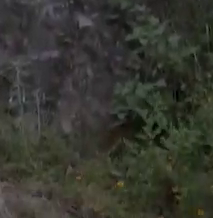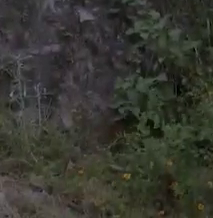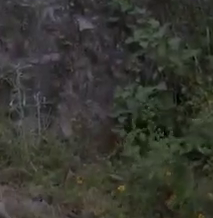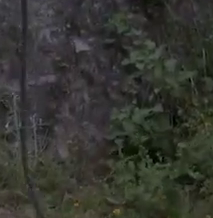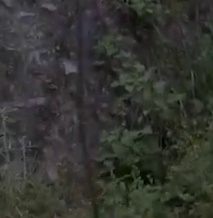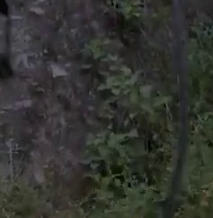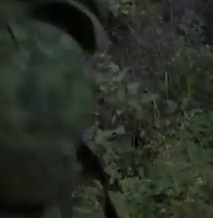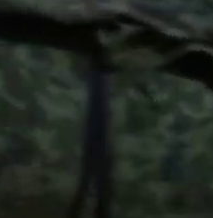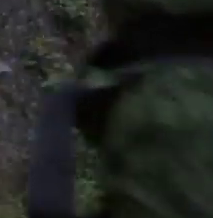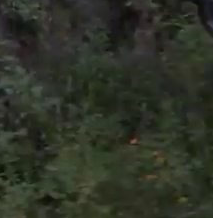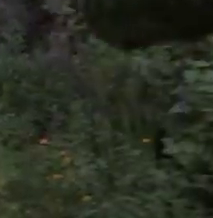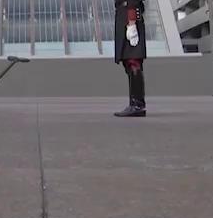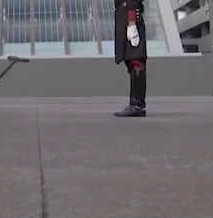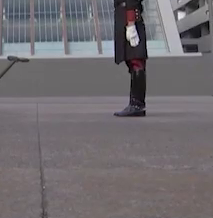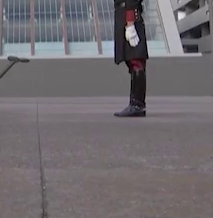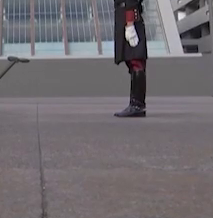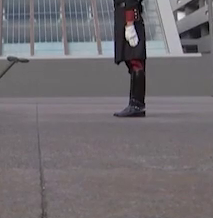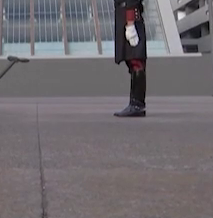Fernando Monteroca.